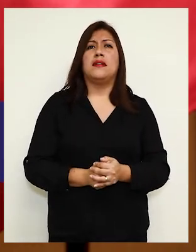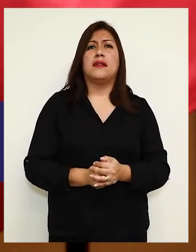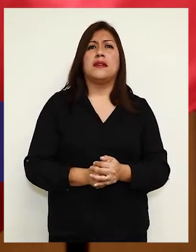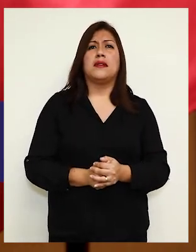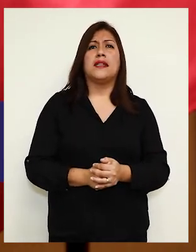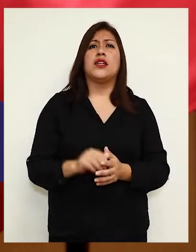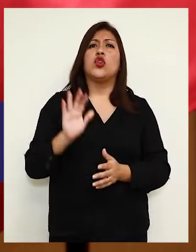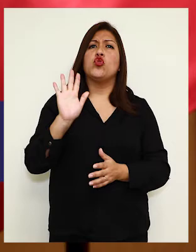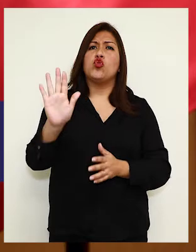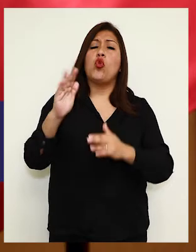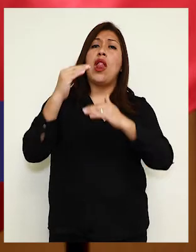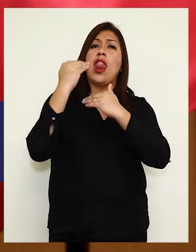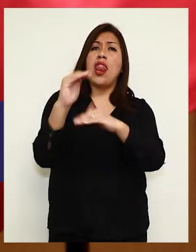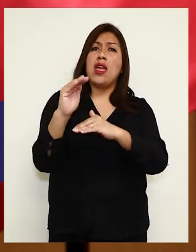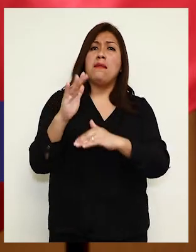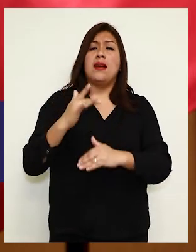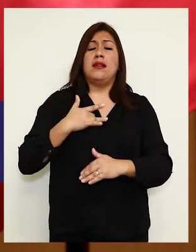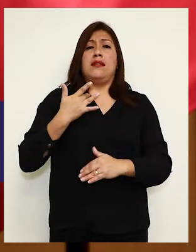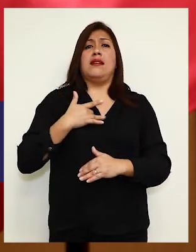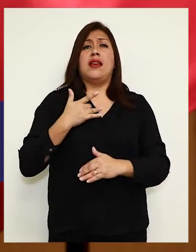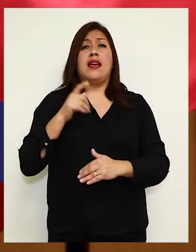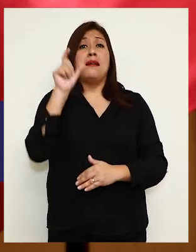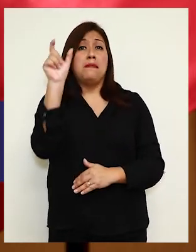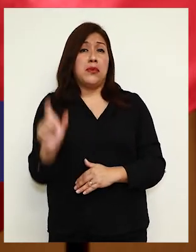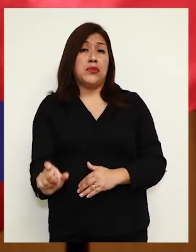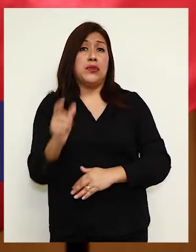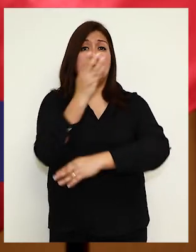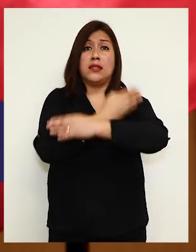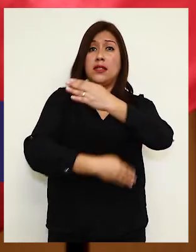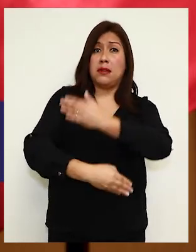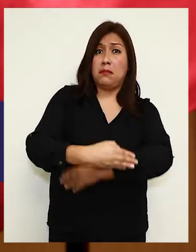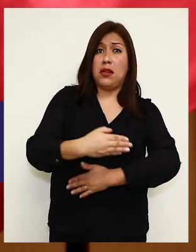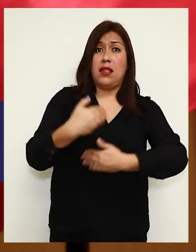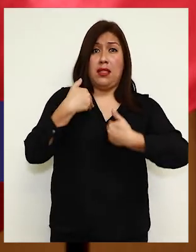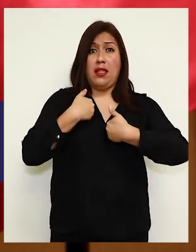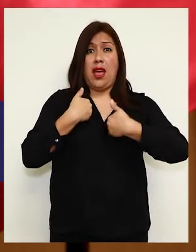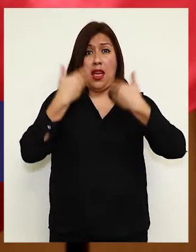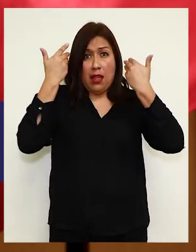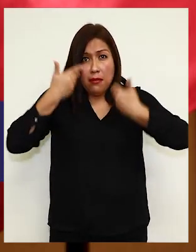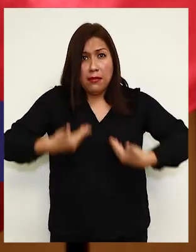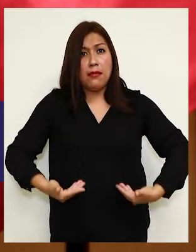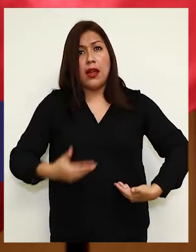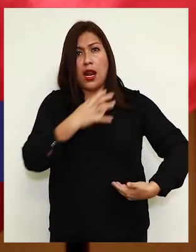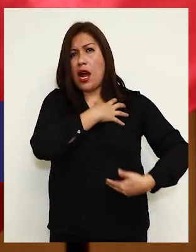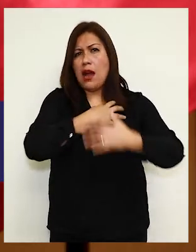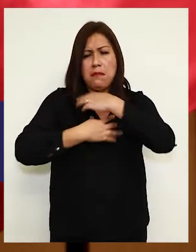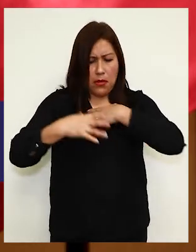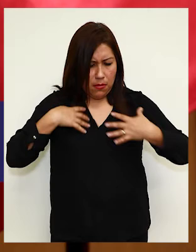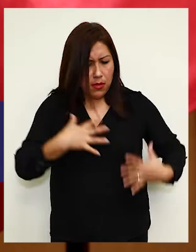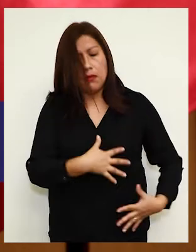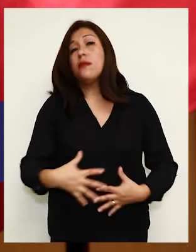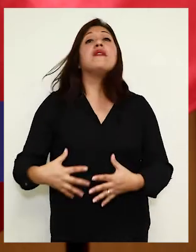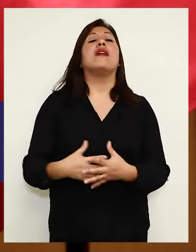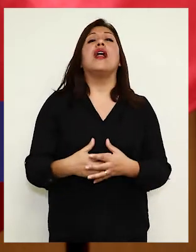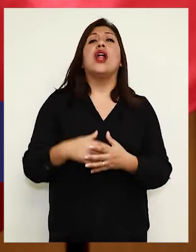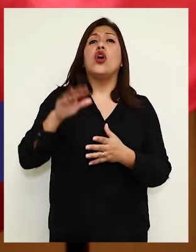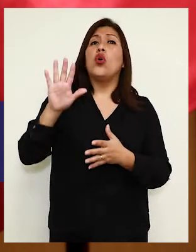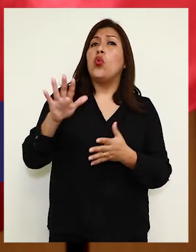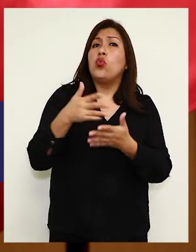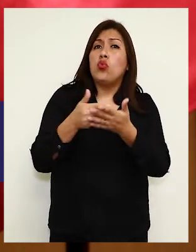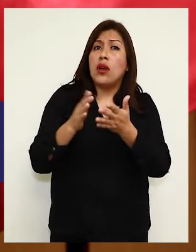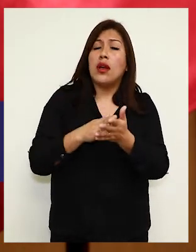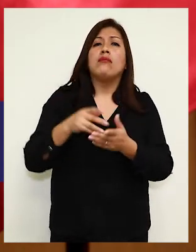limitación física que puede tener una persona, el déficit en el ejercicio de sus funciones, no significa que uno